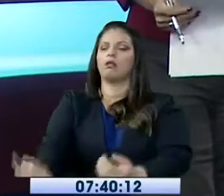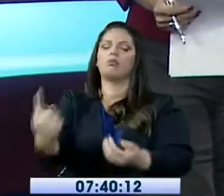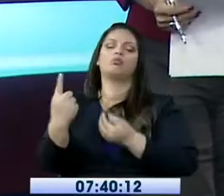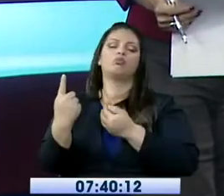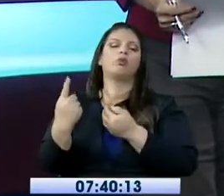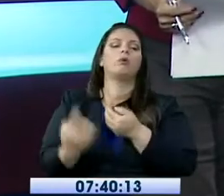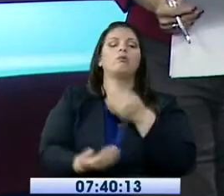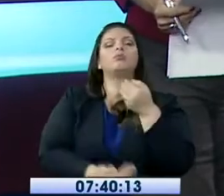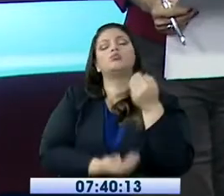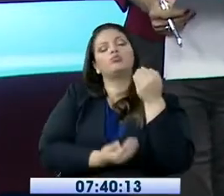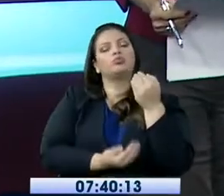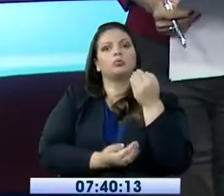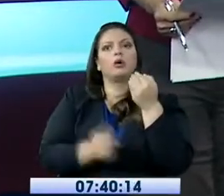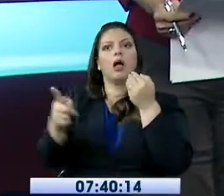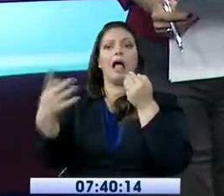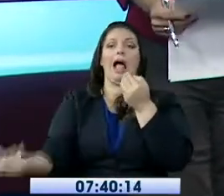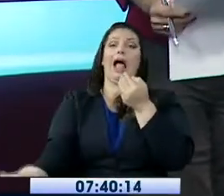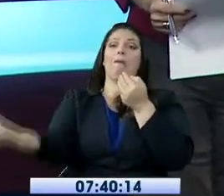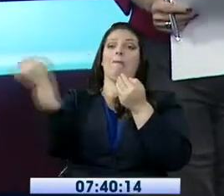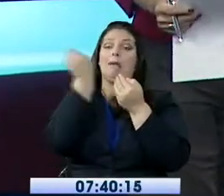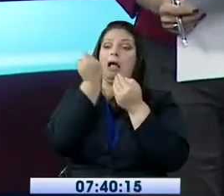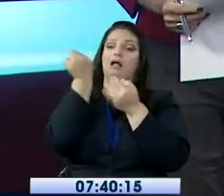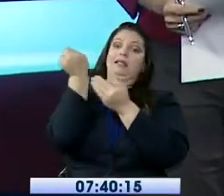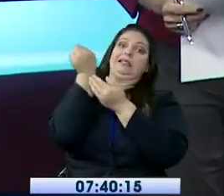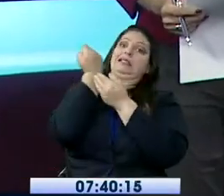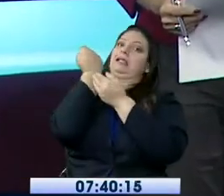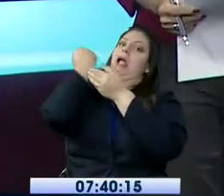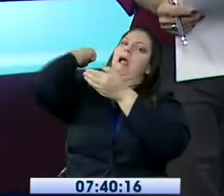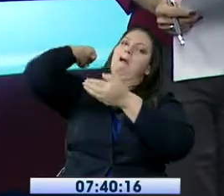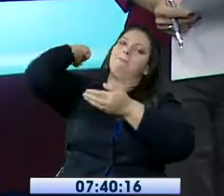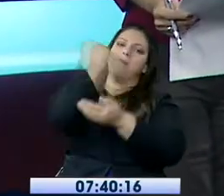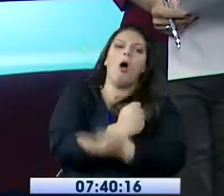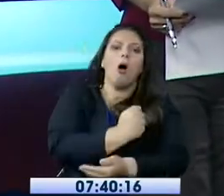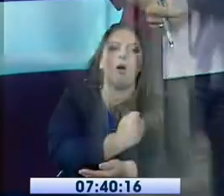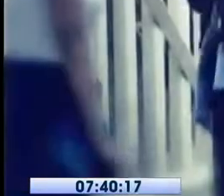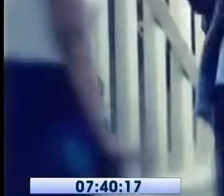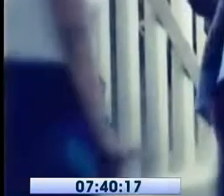supuesto asesino fue capturado por la policía.